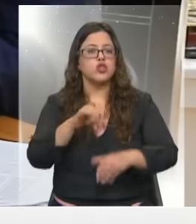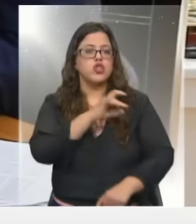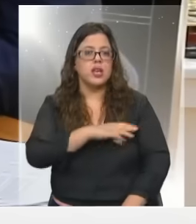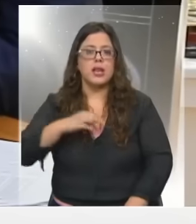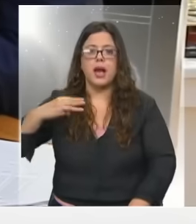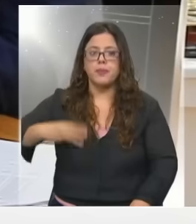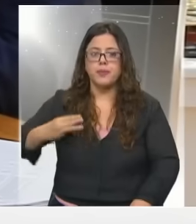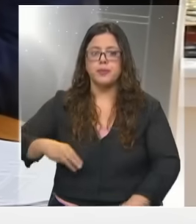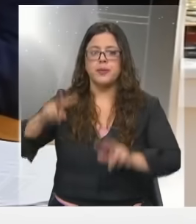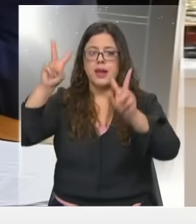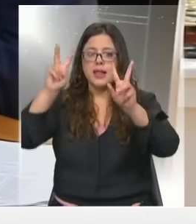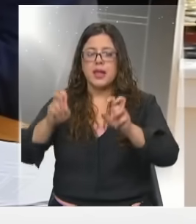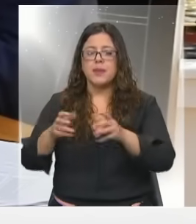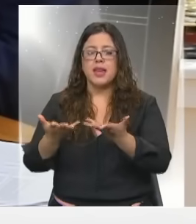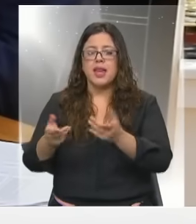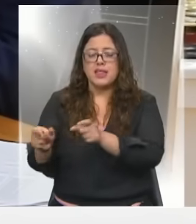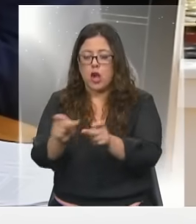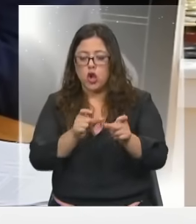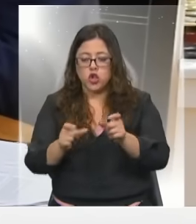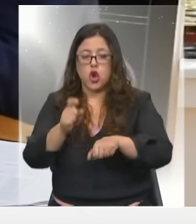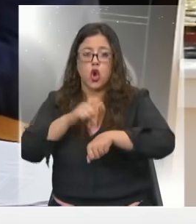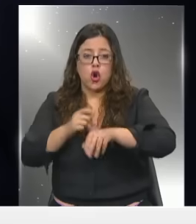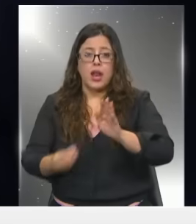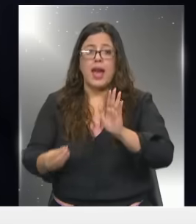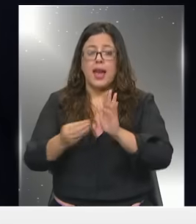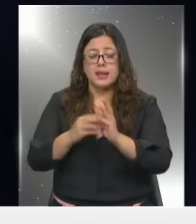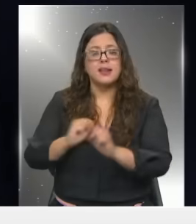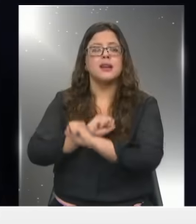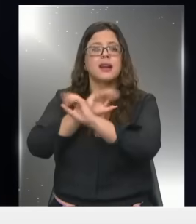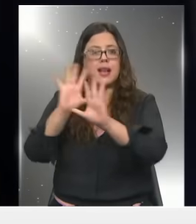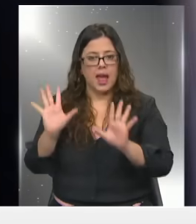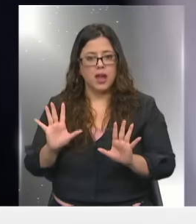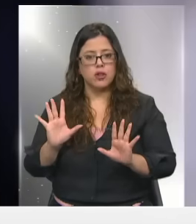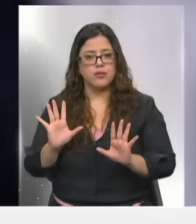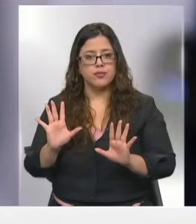análisis para el control de las horas extra es claro.